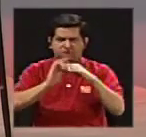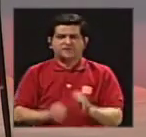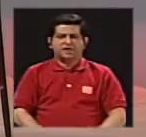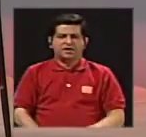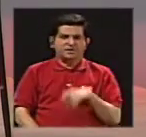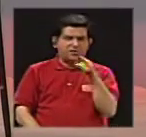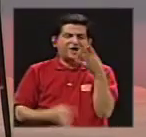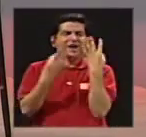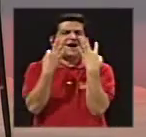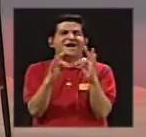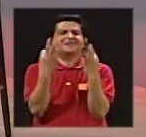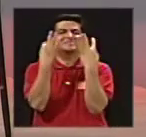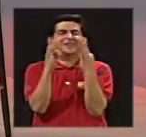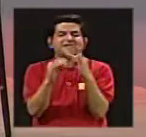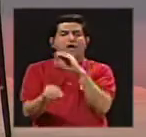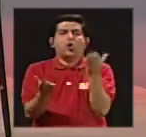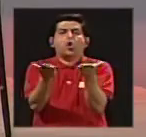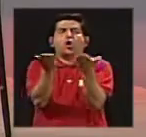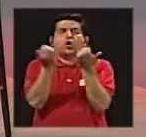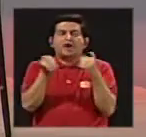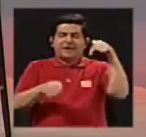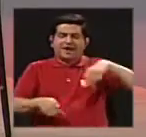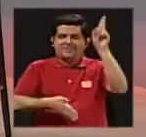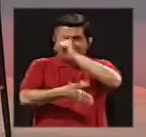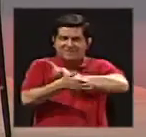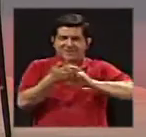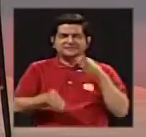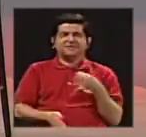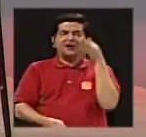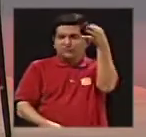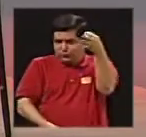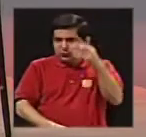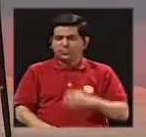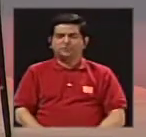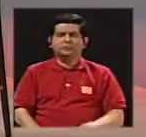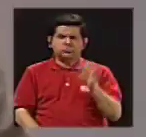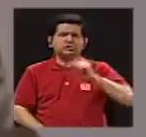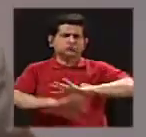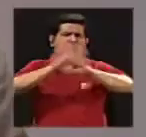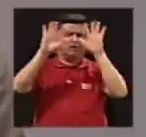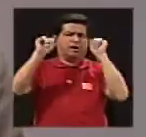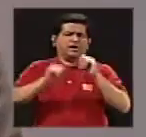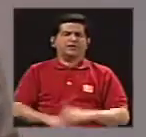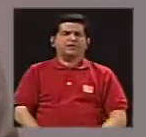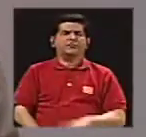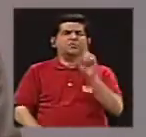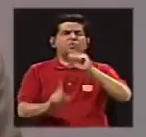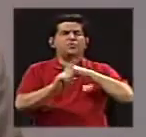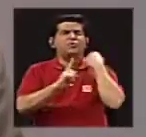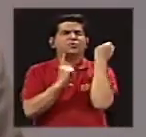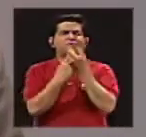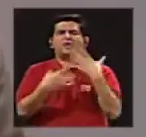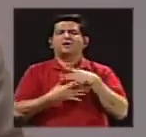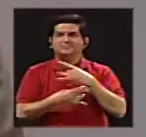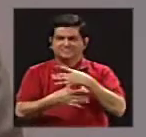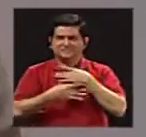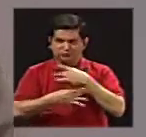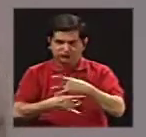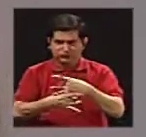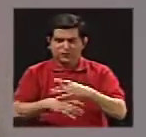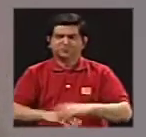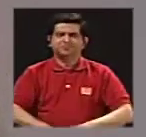que se pretende y lo que se quiere de esta universidad a futuro claro Hay una situación muy interesante